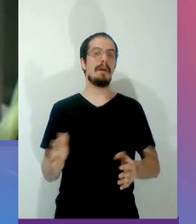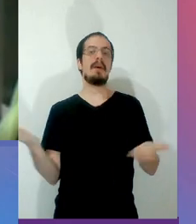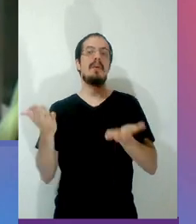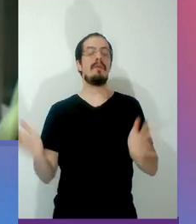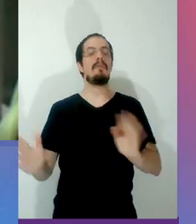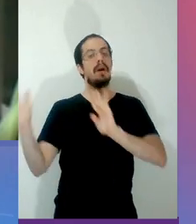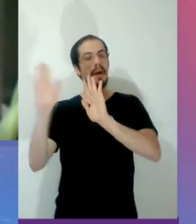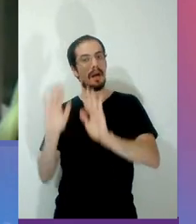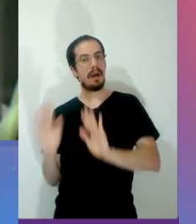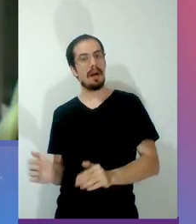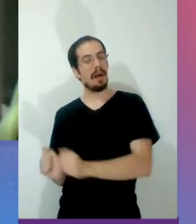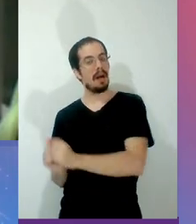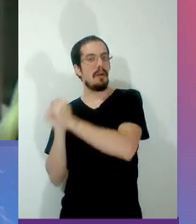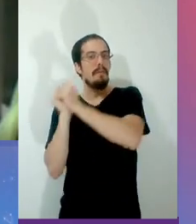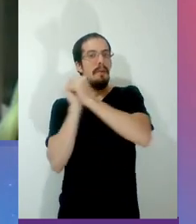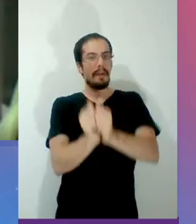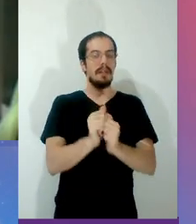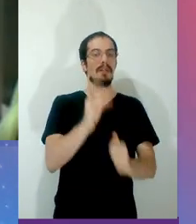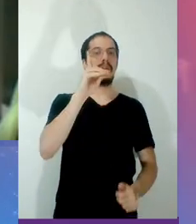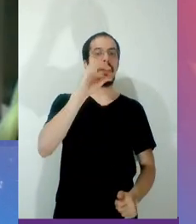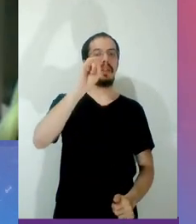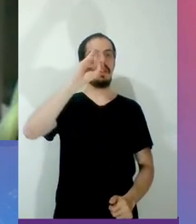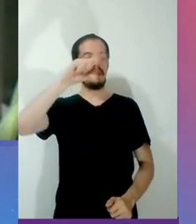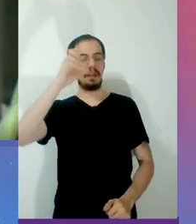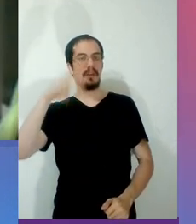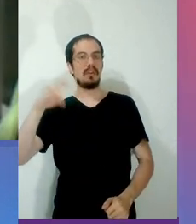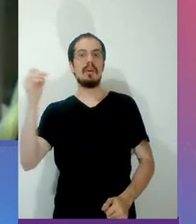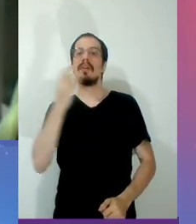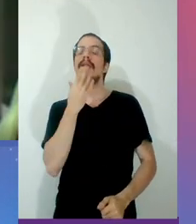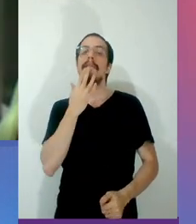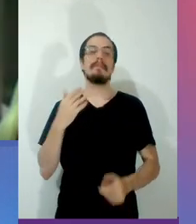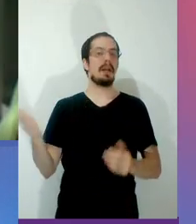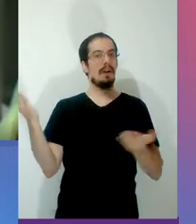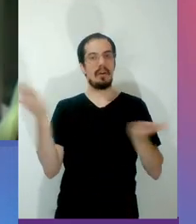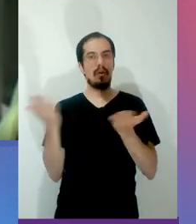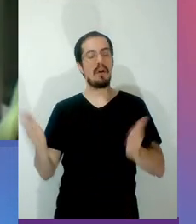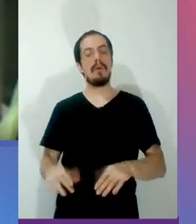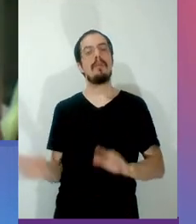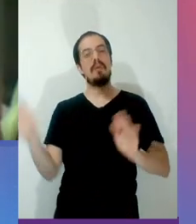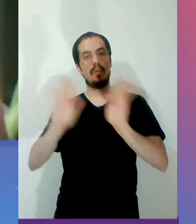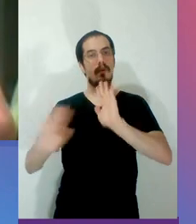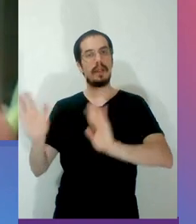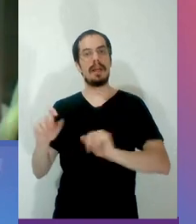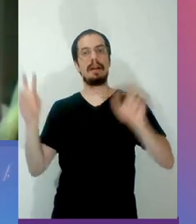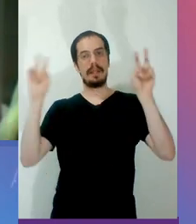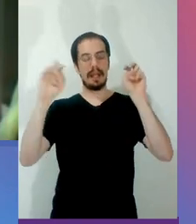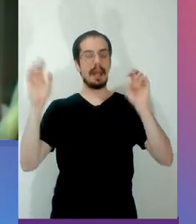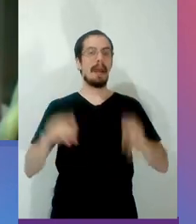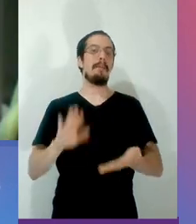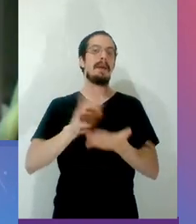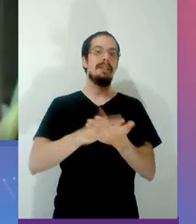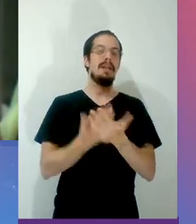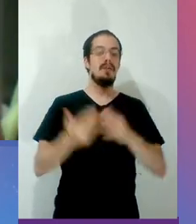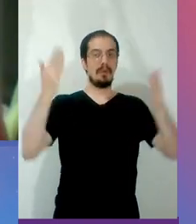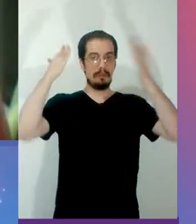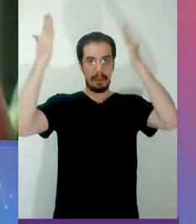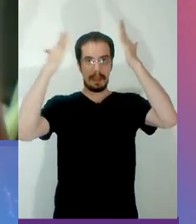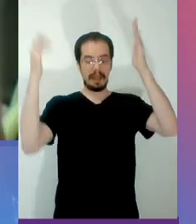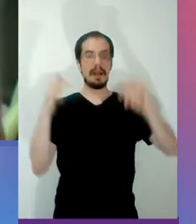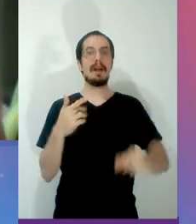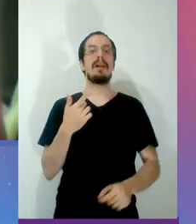salgo un poquito de la atención primaria, pero que tiene que ver con nuestro niño. O sea, la salud mental de un niño, de una niña que